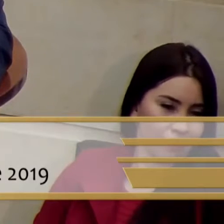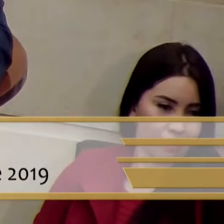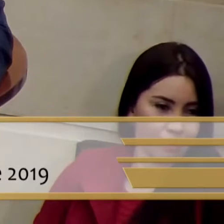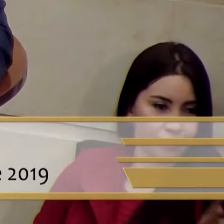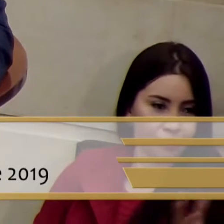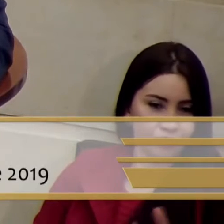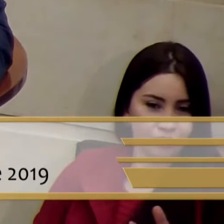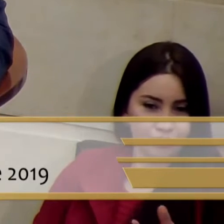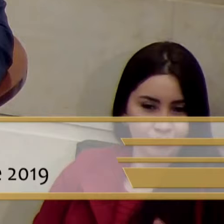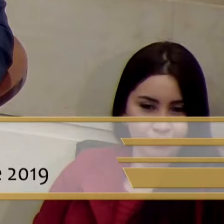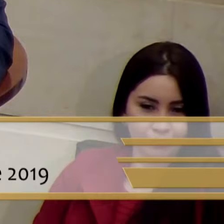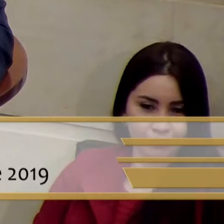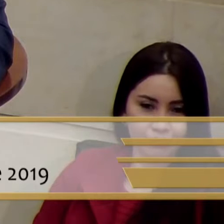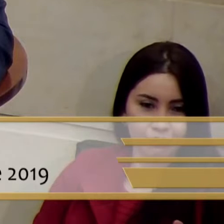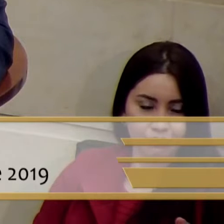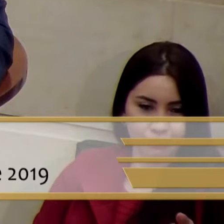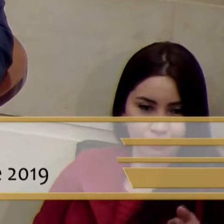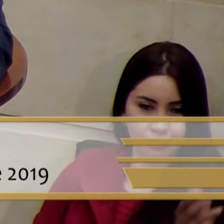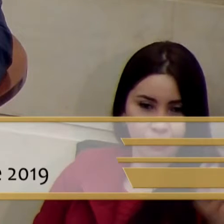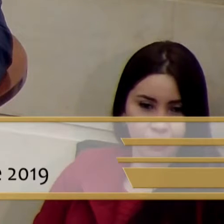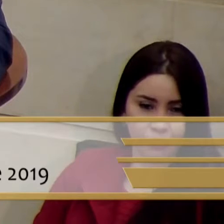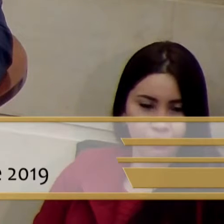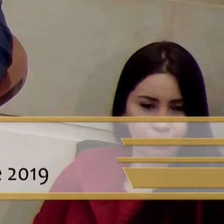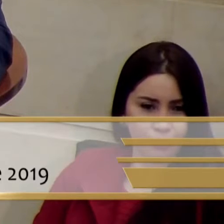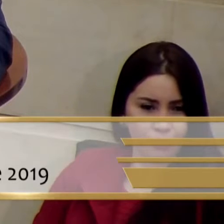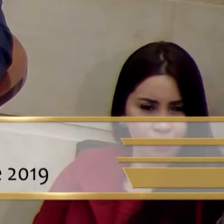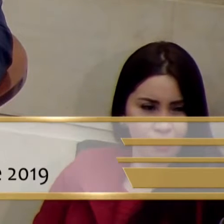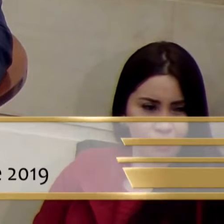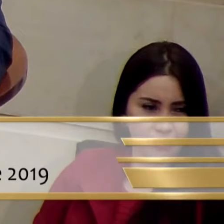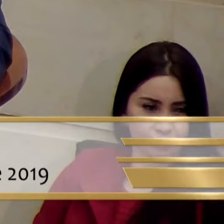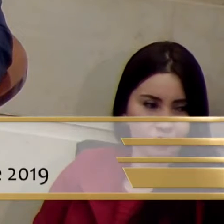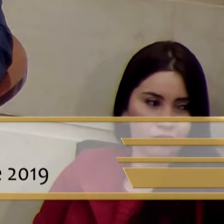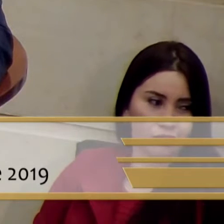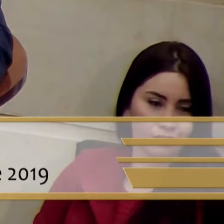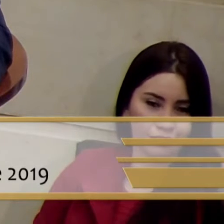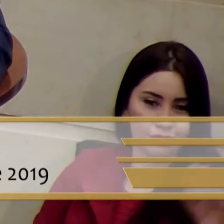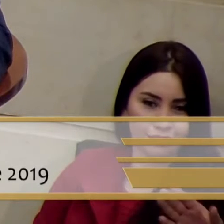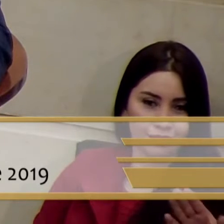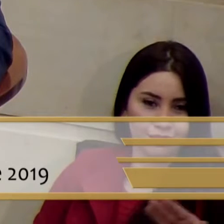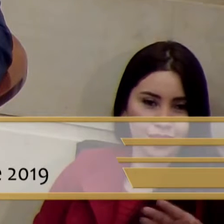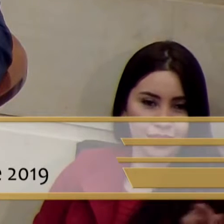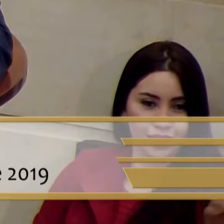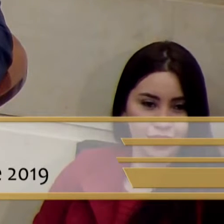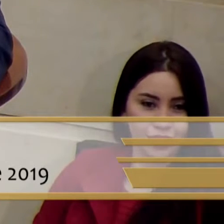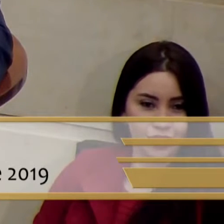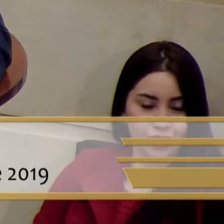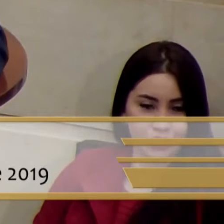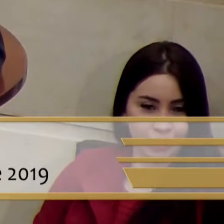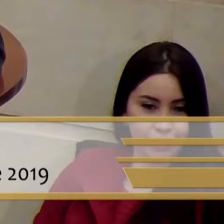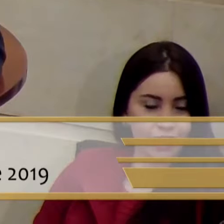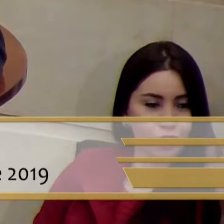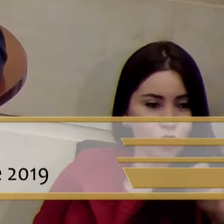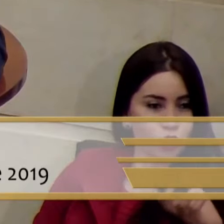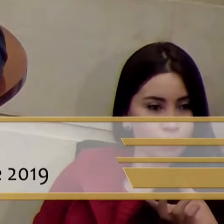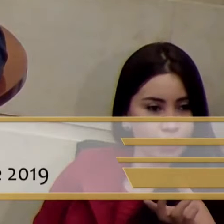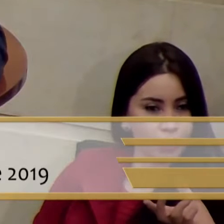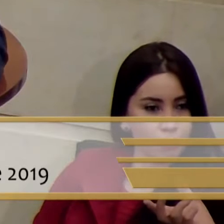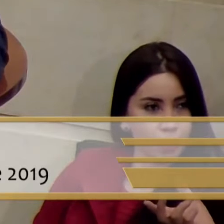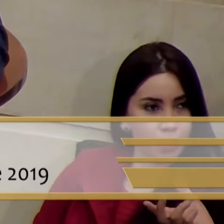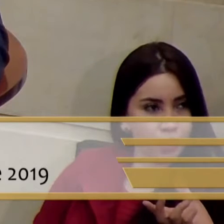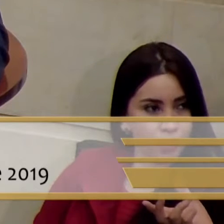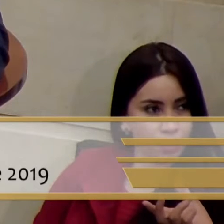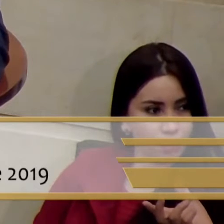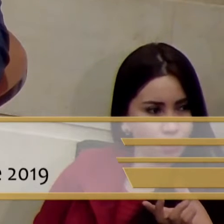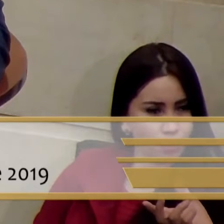ser tenido en cuenta como en la elección de magistrado. Señores, el señor Holman Ibáñez lleva llegando del